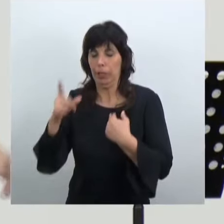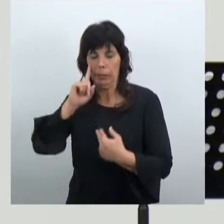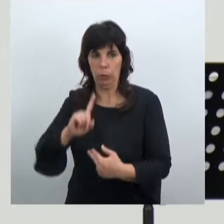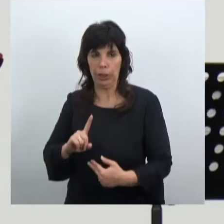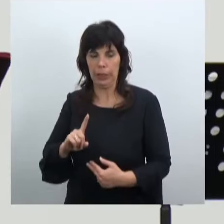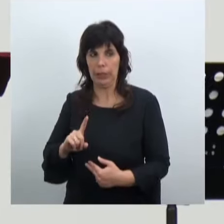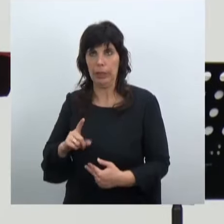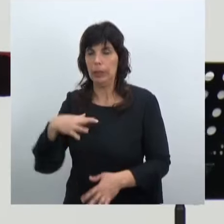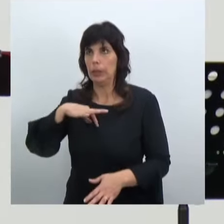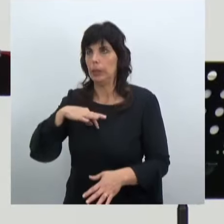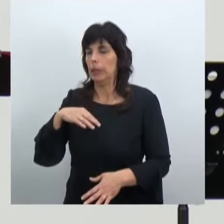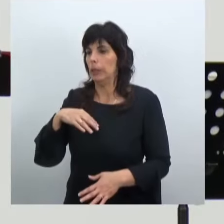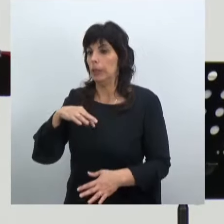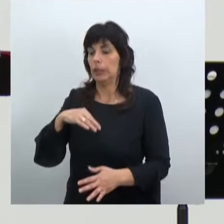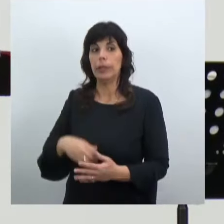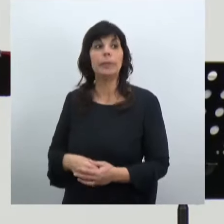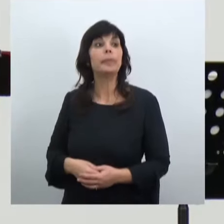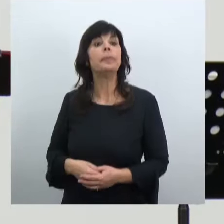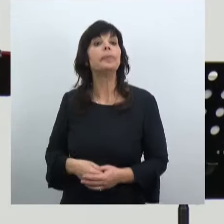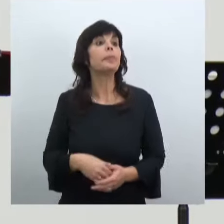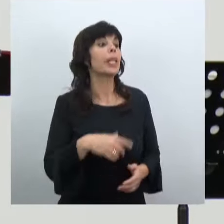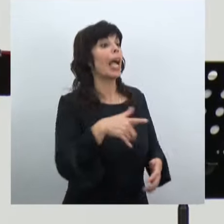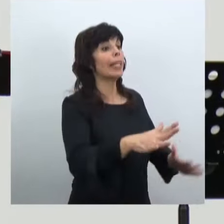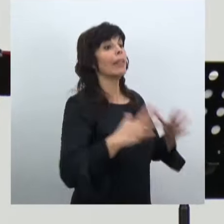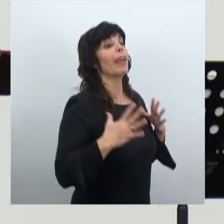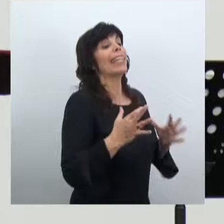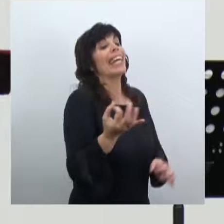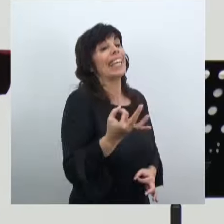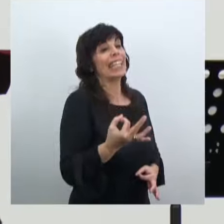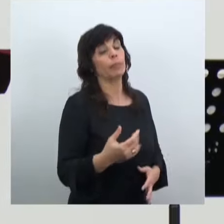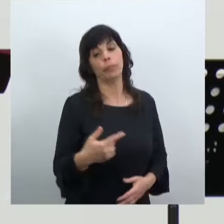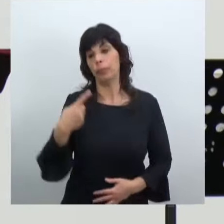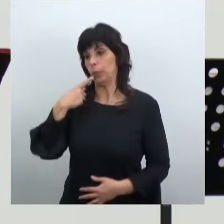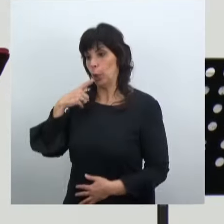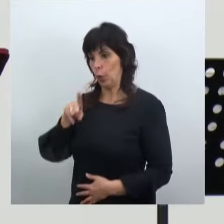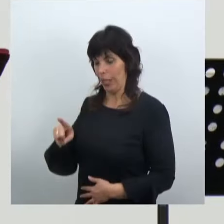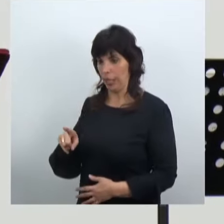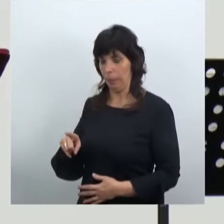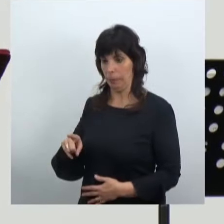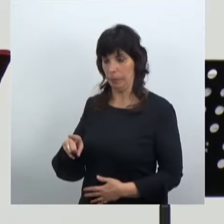Y dije, ¿qué contesto? Y dice, Pastor Juan Cano, ¿qué le apasiona? Y le dije, atención,